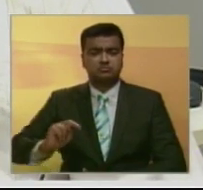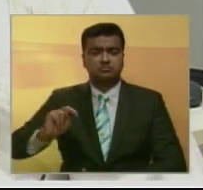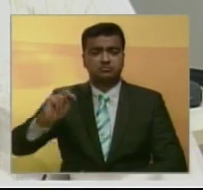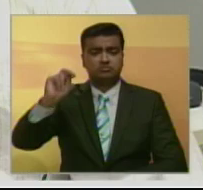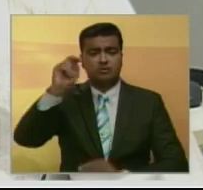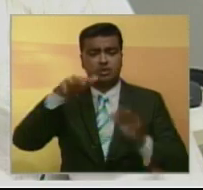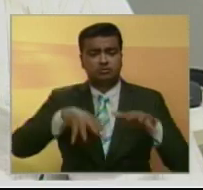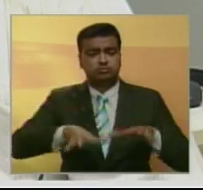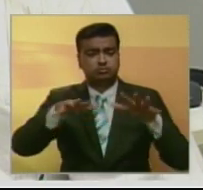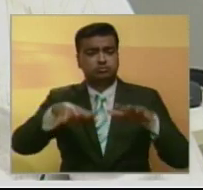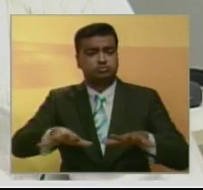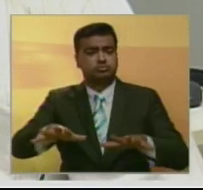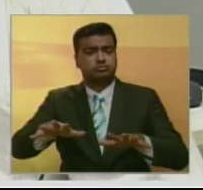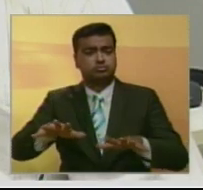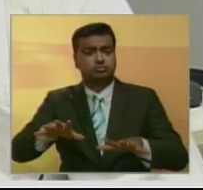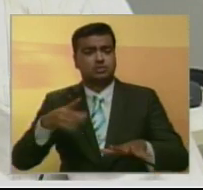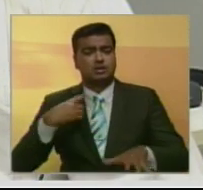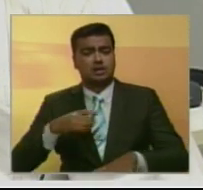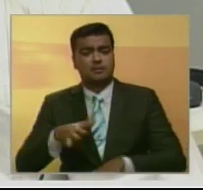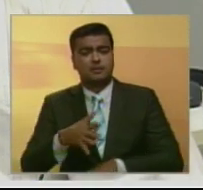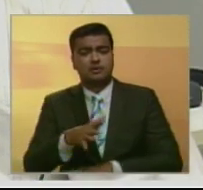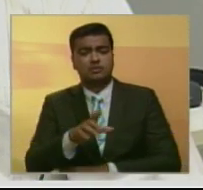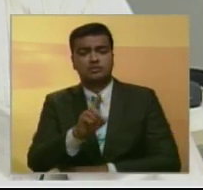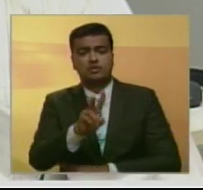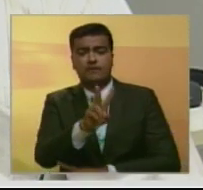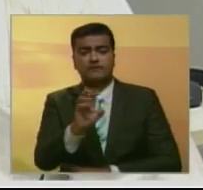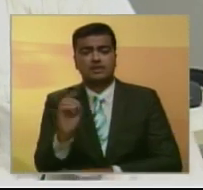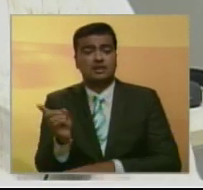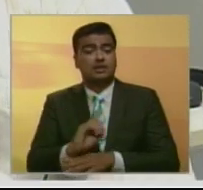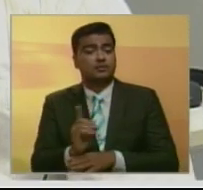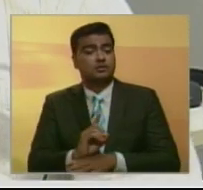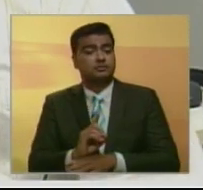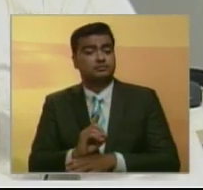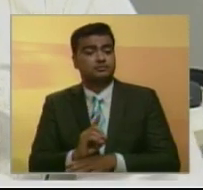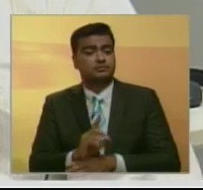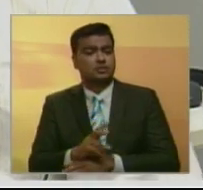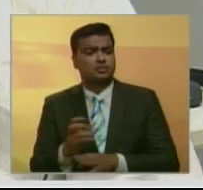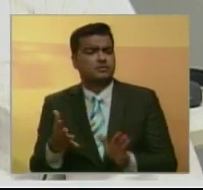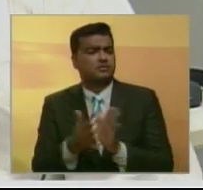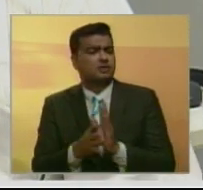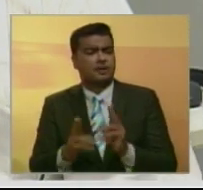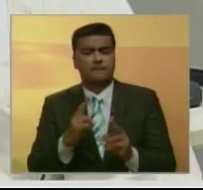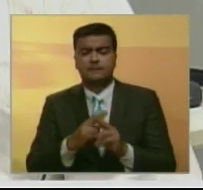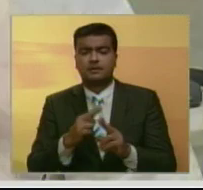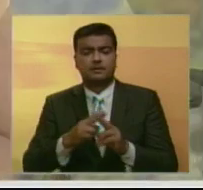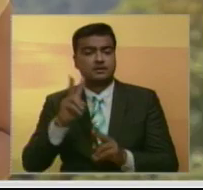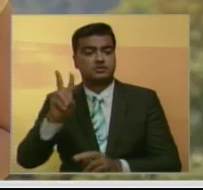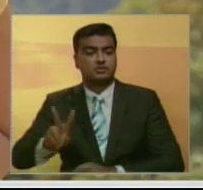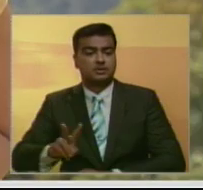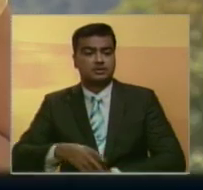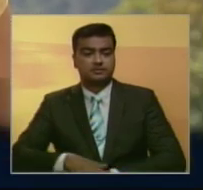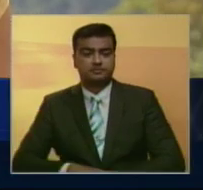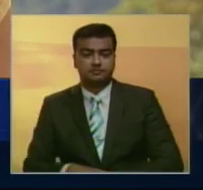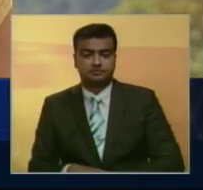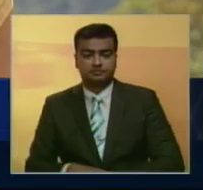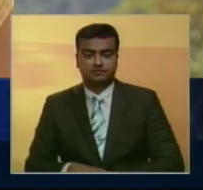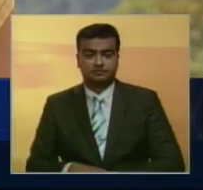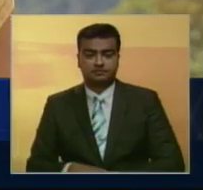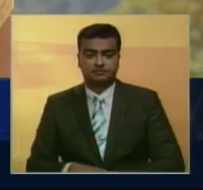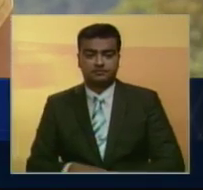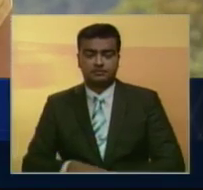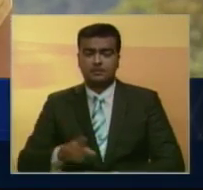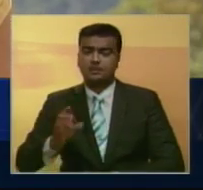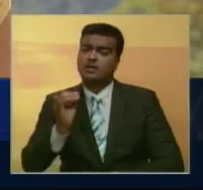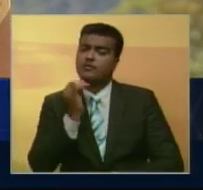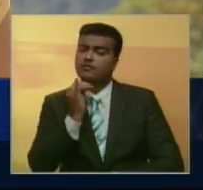vientos máximos que tiene aproximadamente 120 kilómetros por hora, no nos representa peligro al territorio nacional. Pronosticadores informan